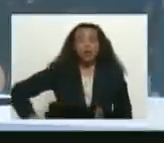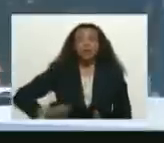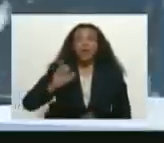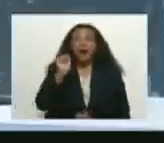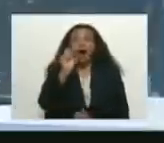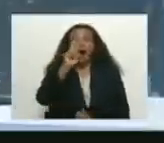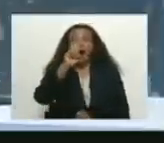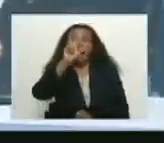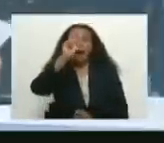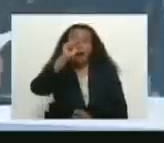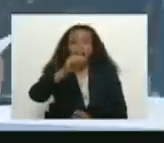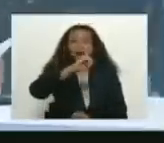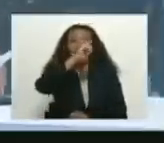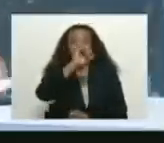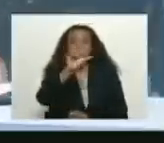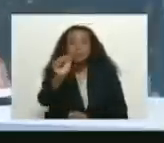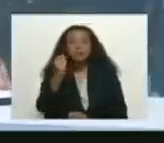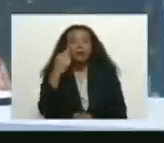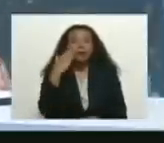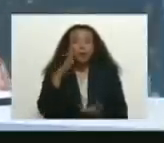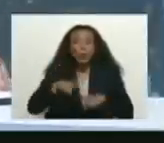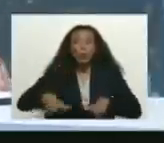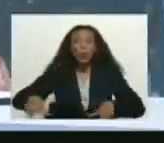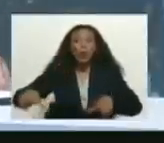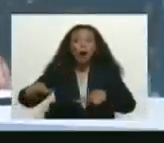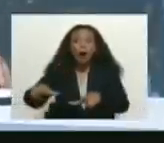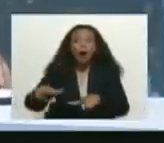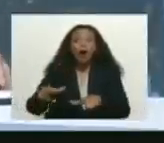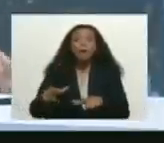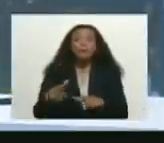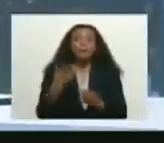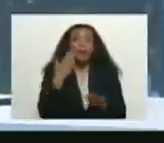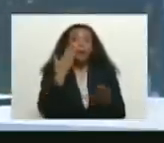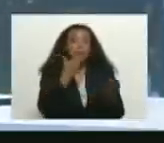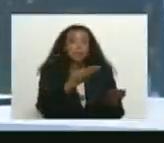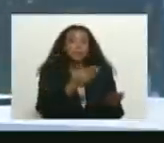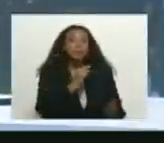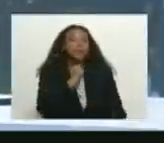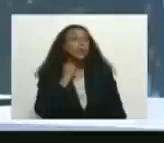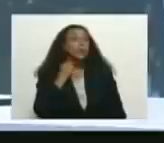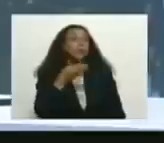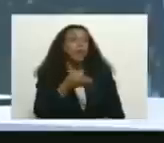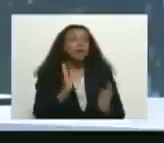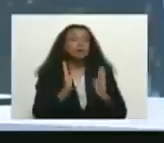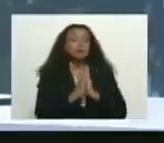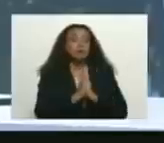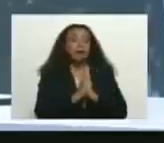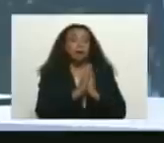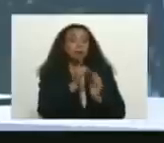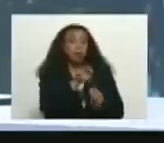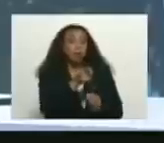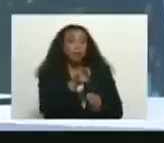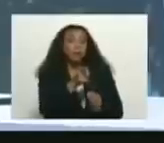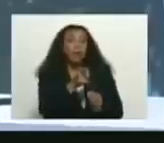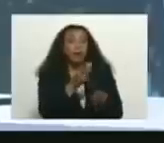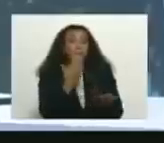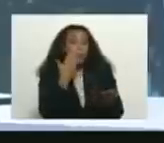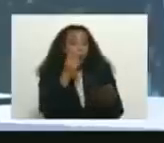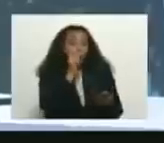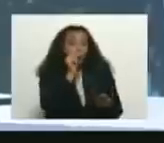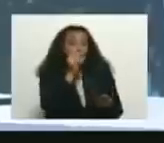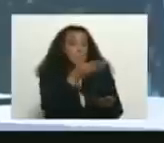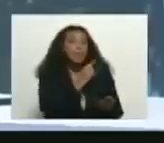¿Ah? Aquí está con nosotros el padre de Santo Cristo de Aranza, el padre